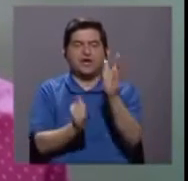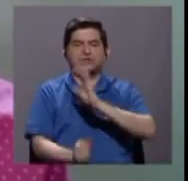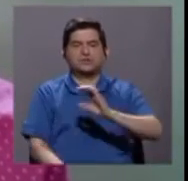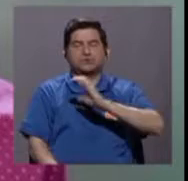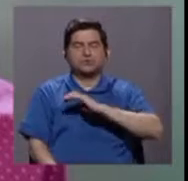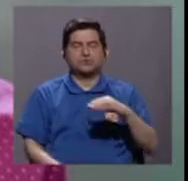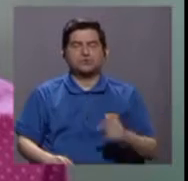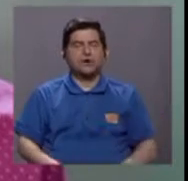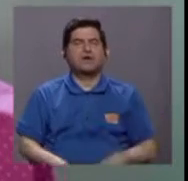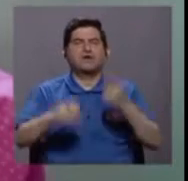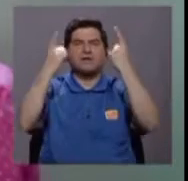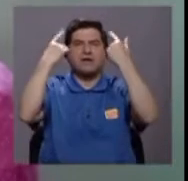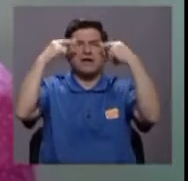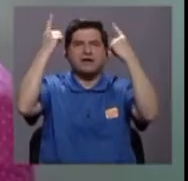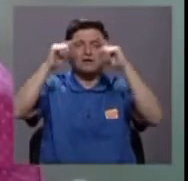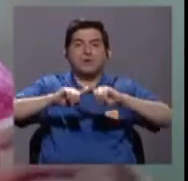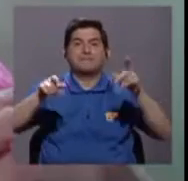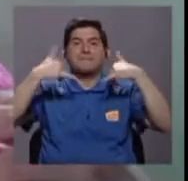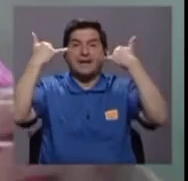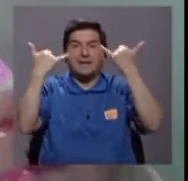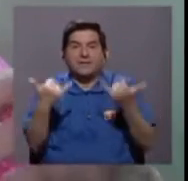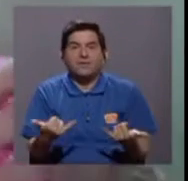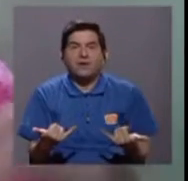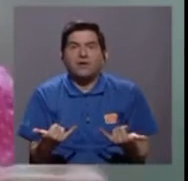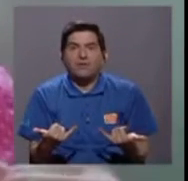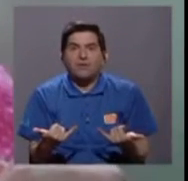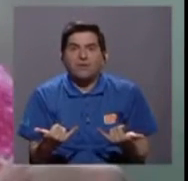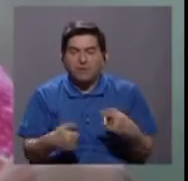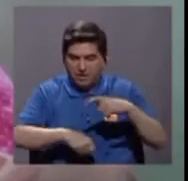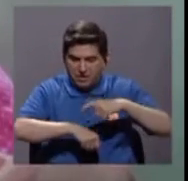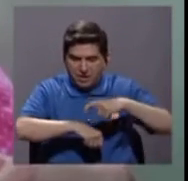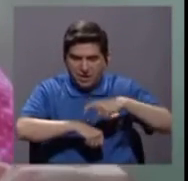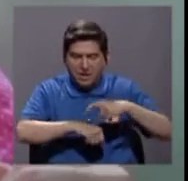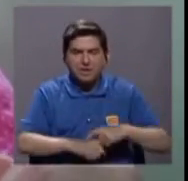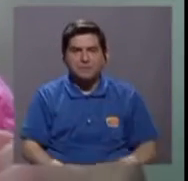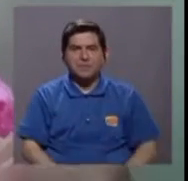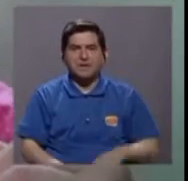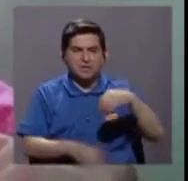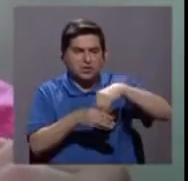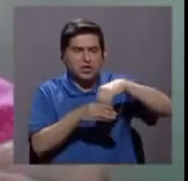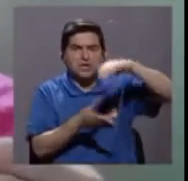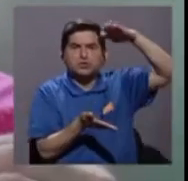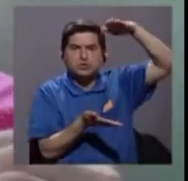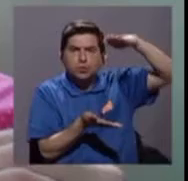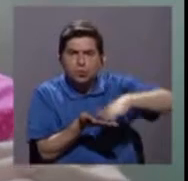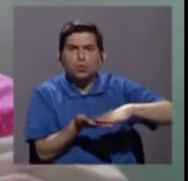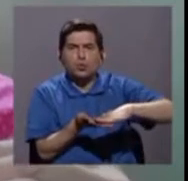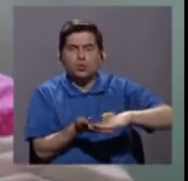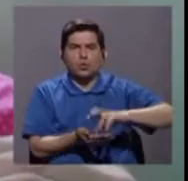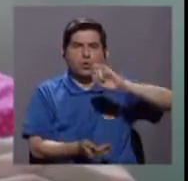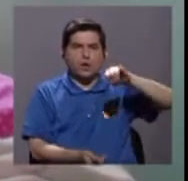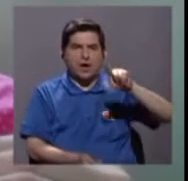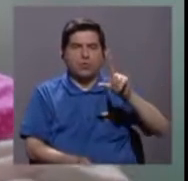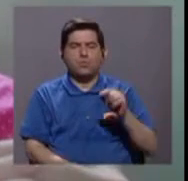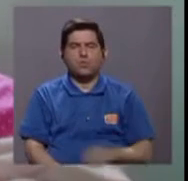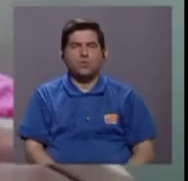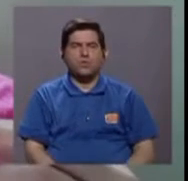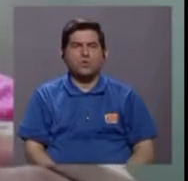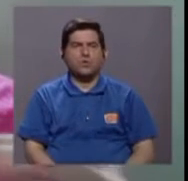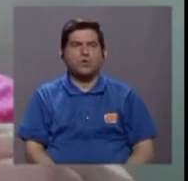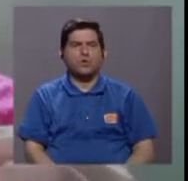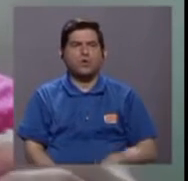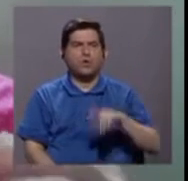mayor eficiencia, pero ahora que estamos con ese bajonazo en los ingresos, que a julio fue de